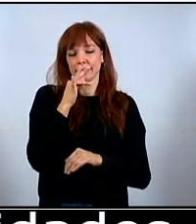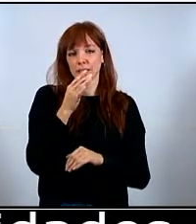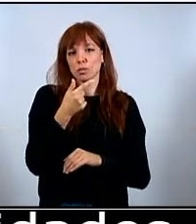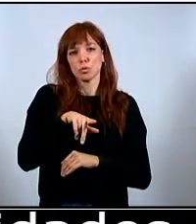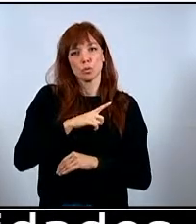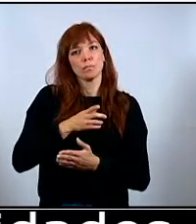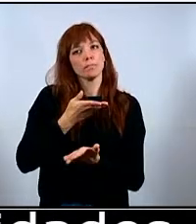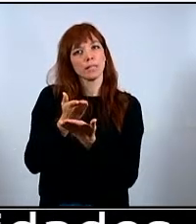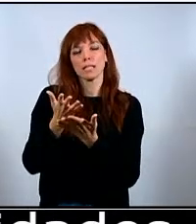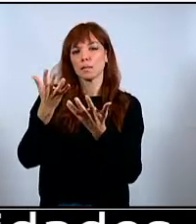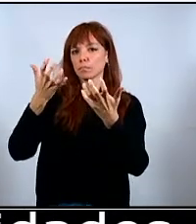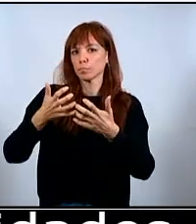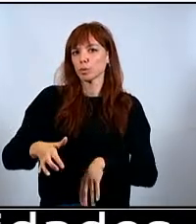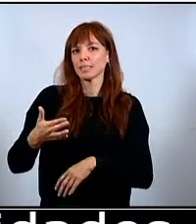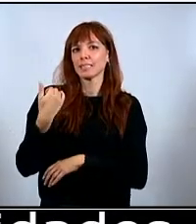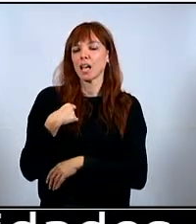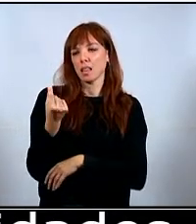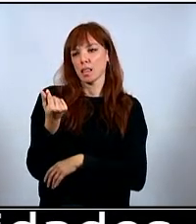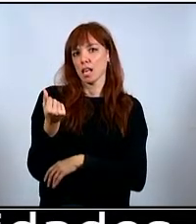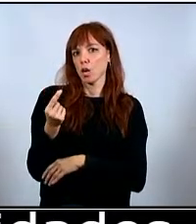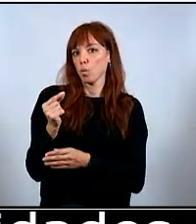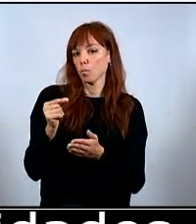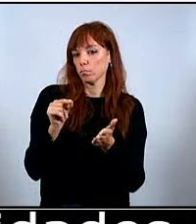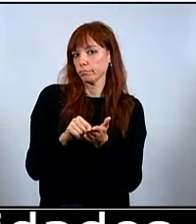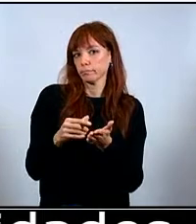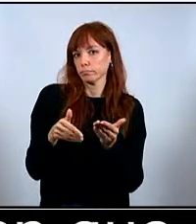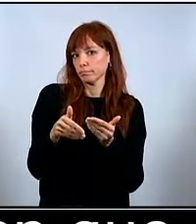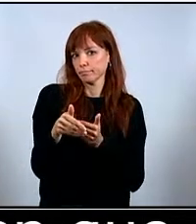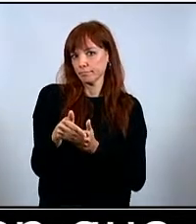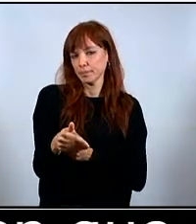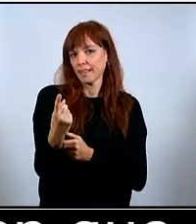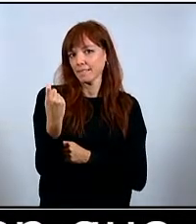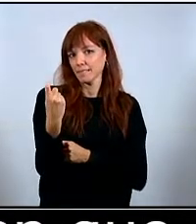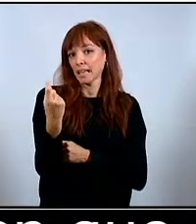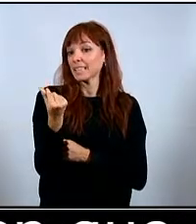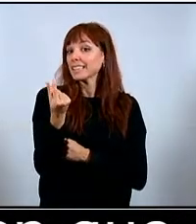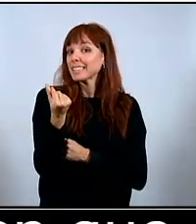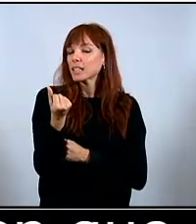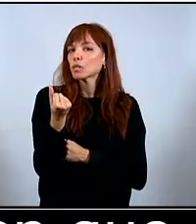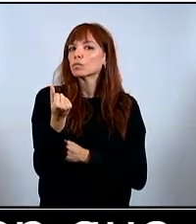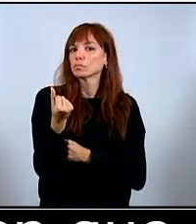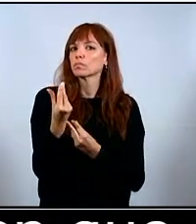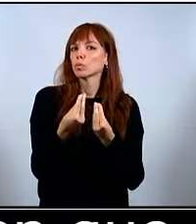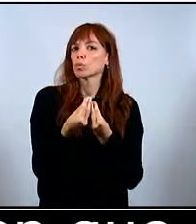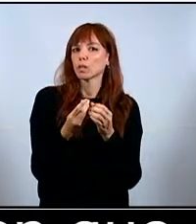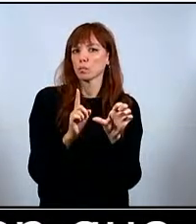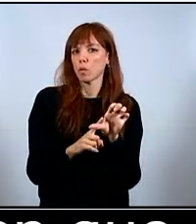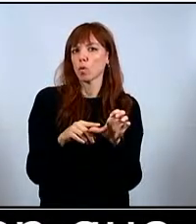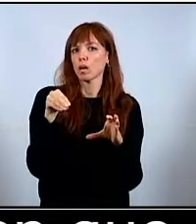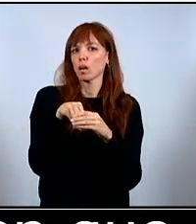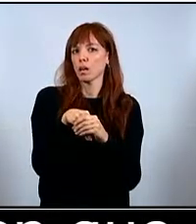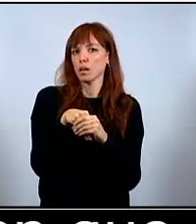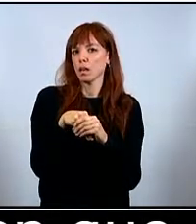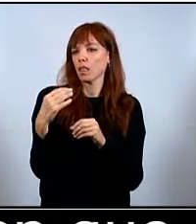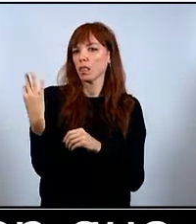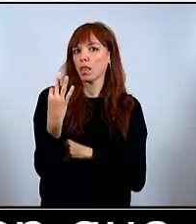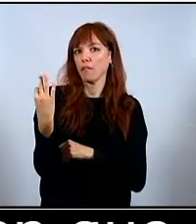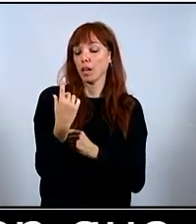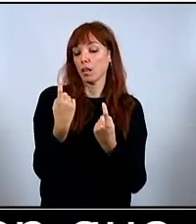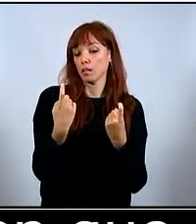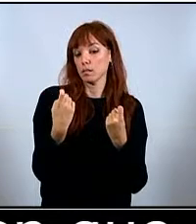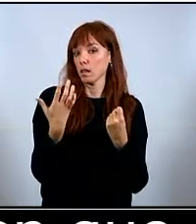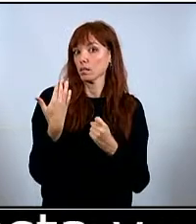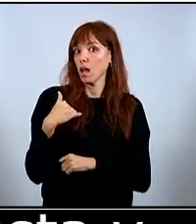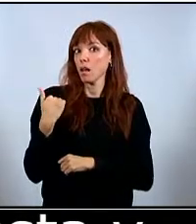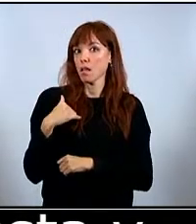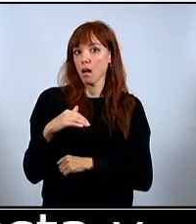se hagan efectivos esos dineros a la mayor brevedad posible. Son dineros que le corresponden a la Hacienda nuestra y que los necesitamos incluso